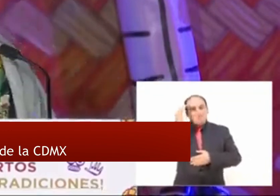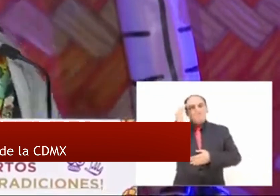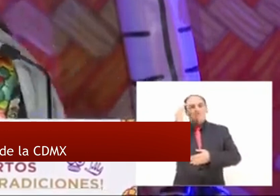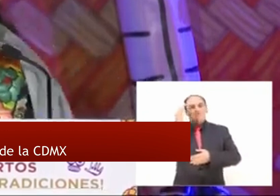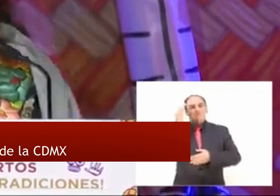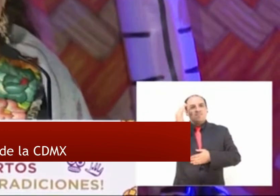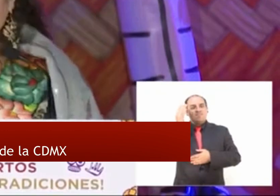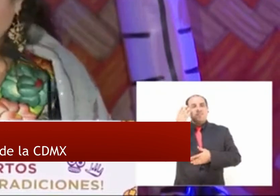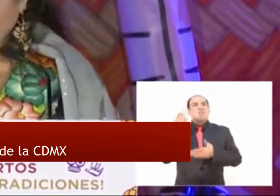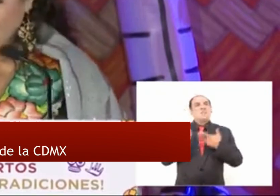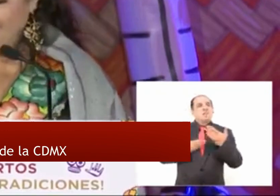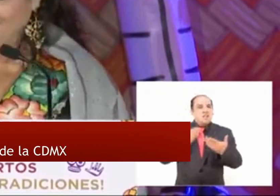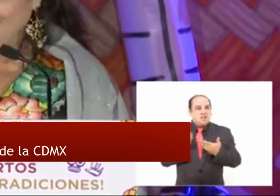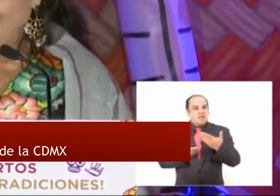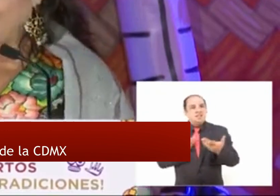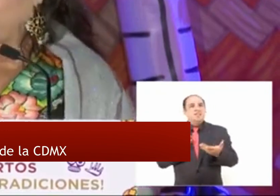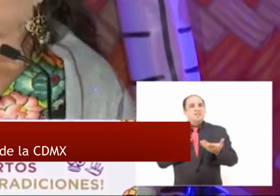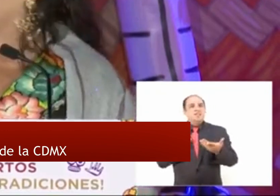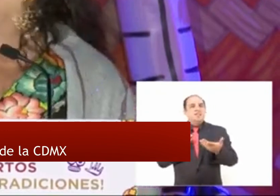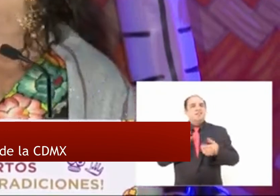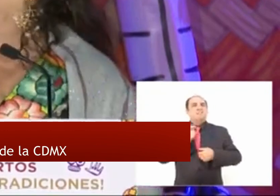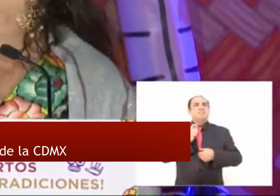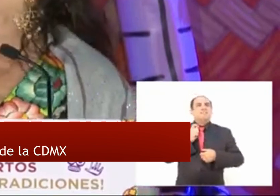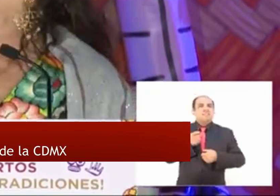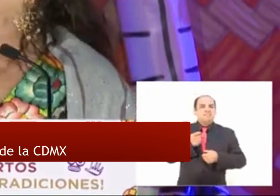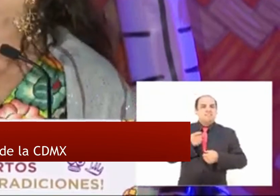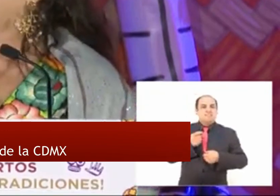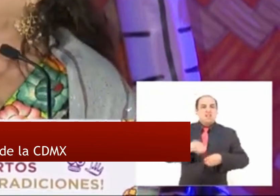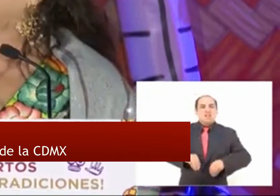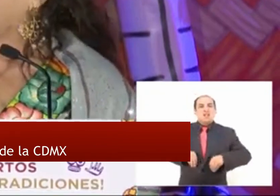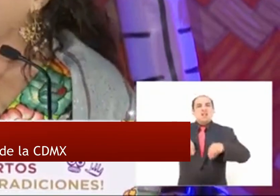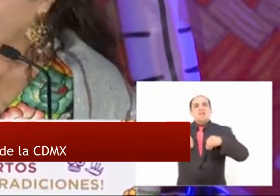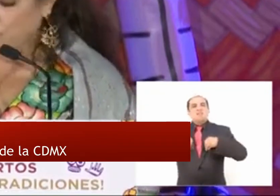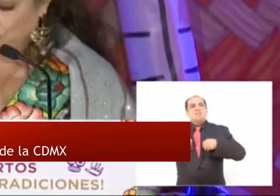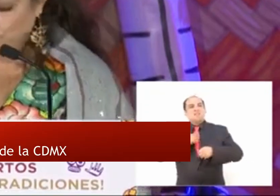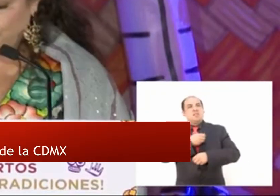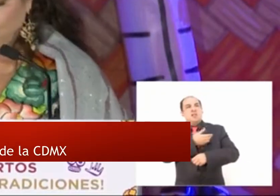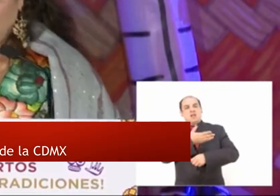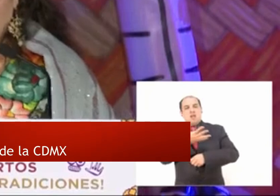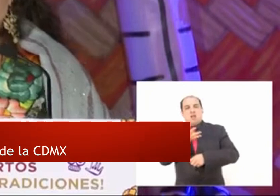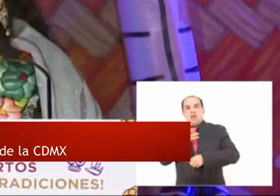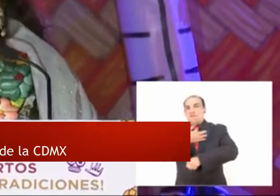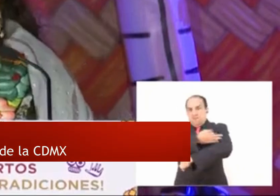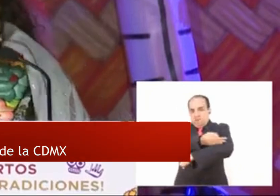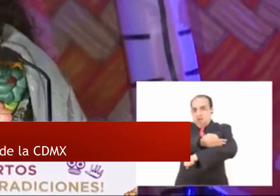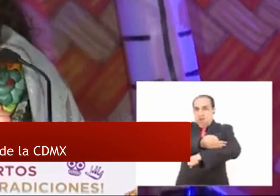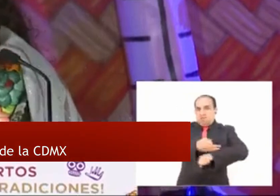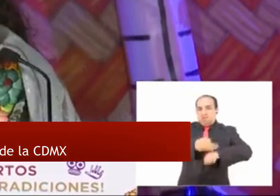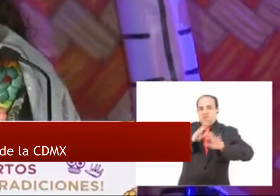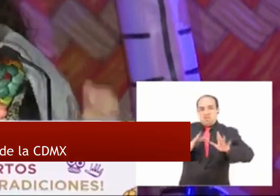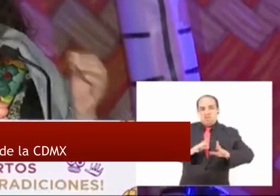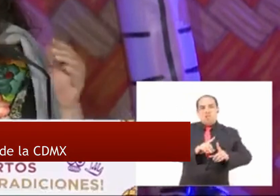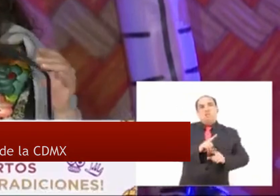recordar, de reflexionar, de celebrar la vida de nuestros